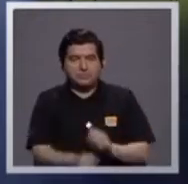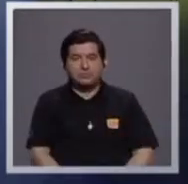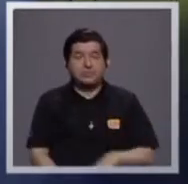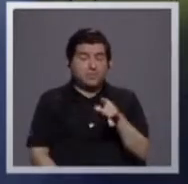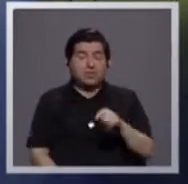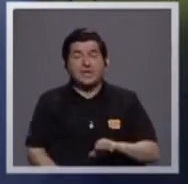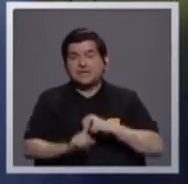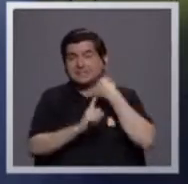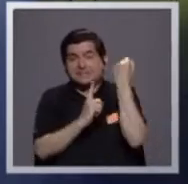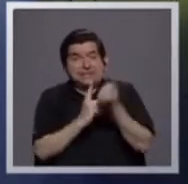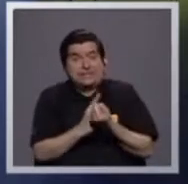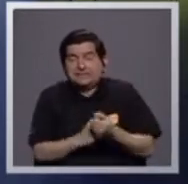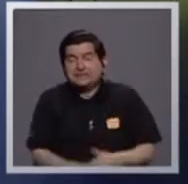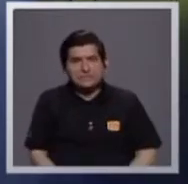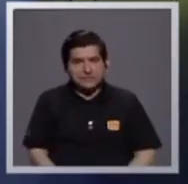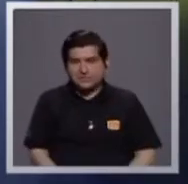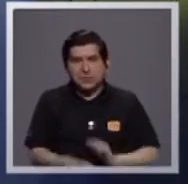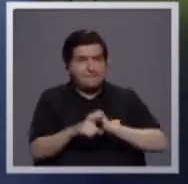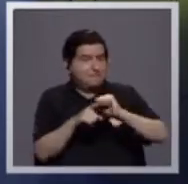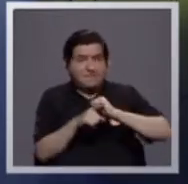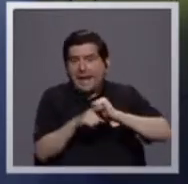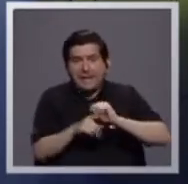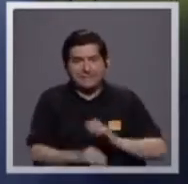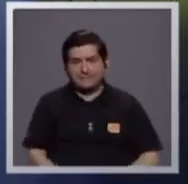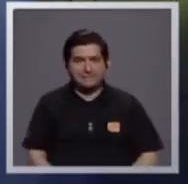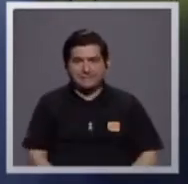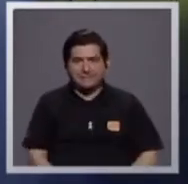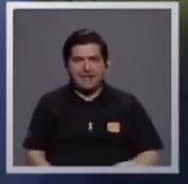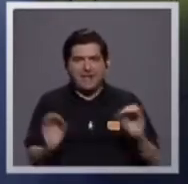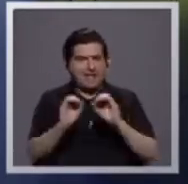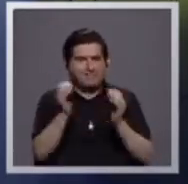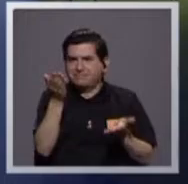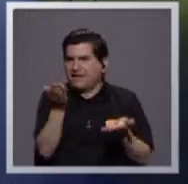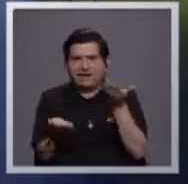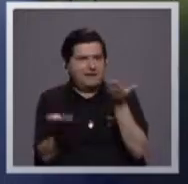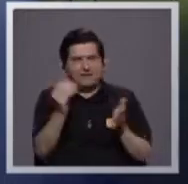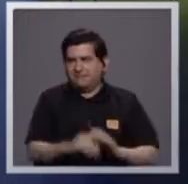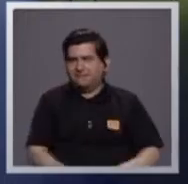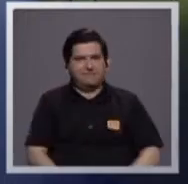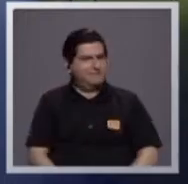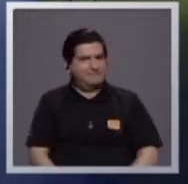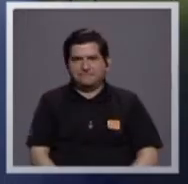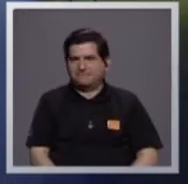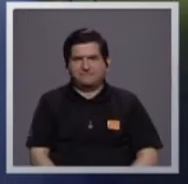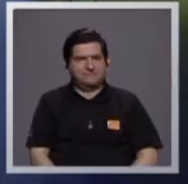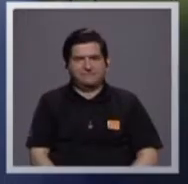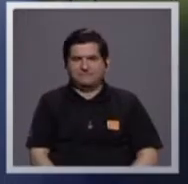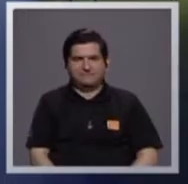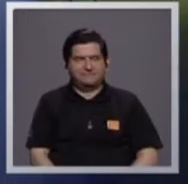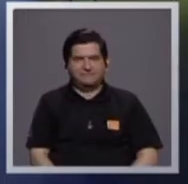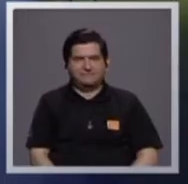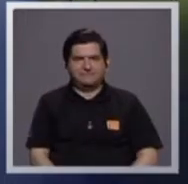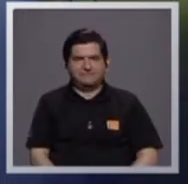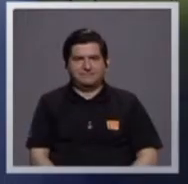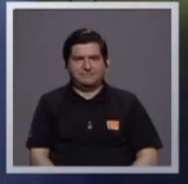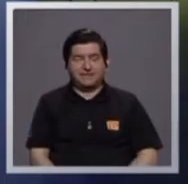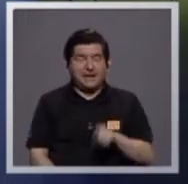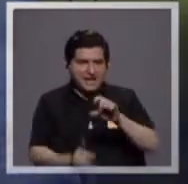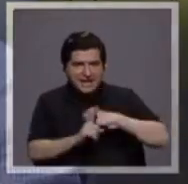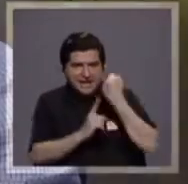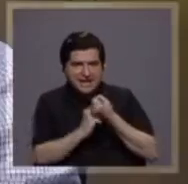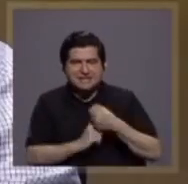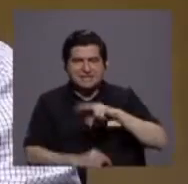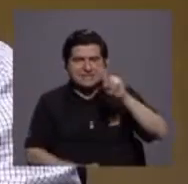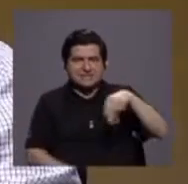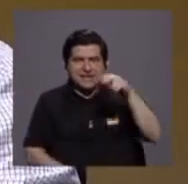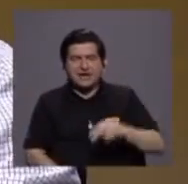medida tan práctica, ¿verdad? Nada de equilibrio, no, tan práctica, ¿cómo se llama? El colón